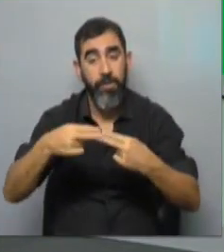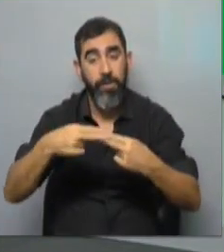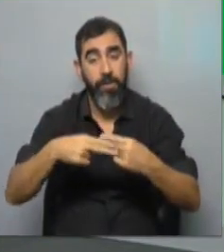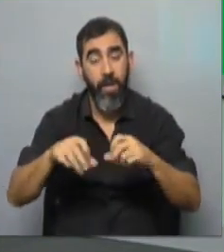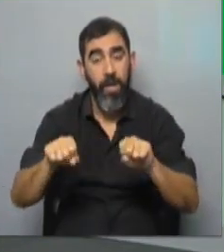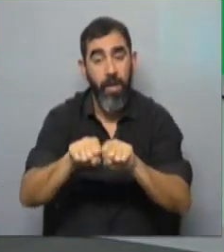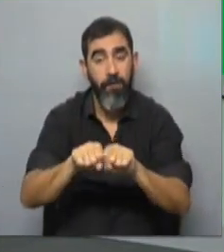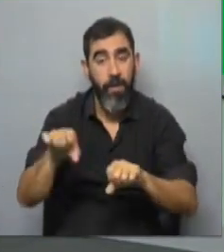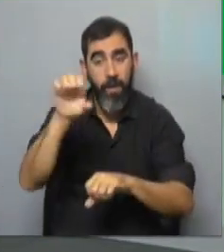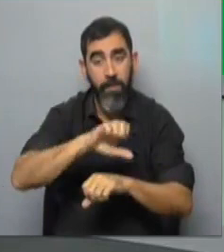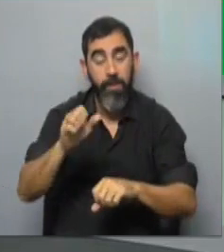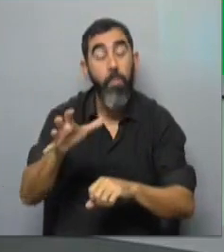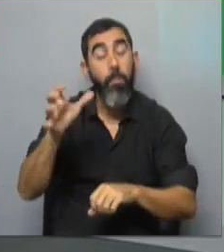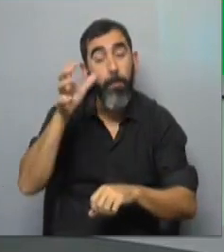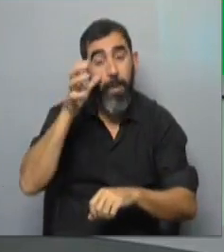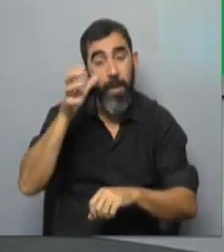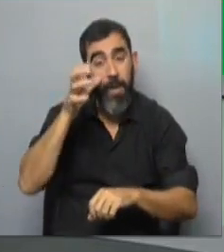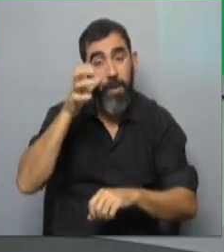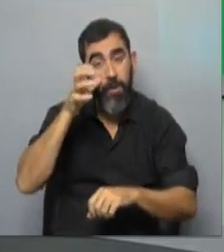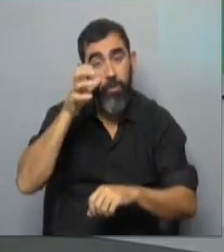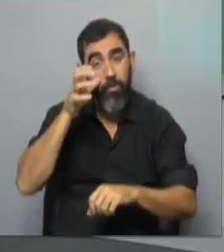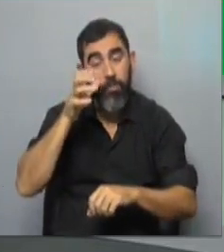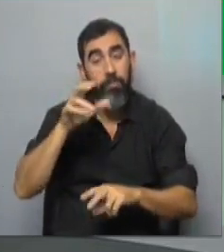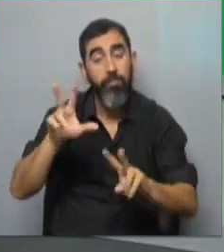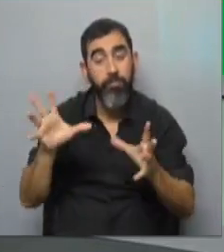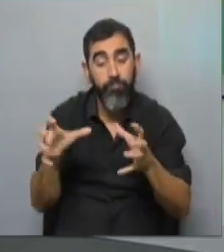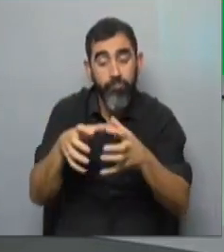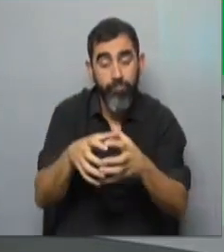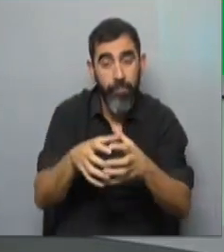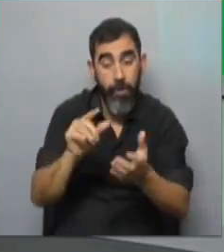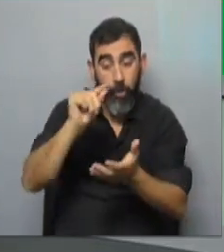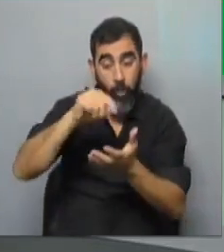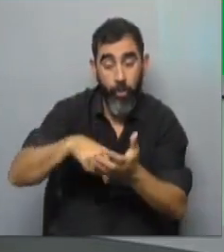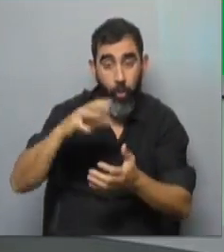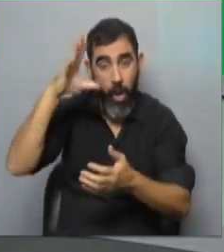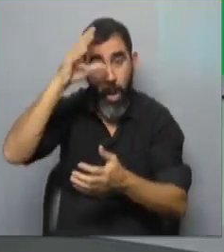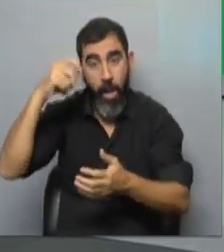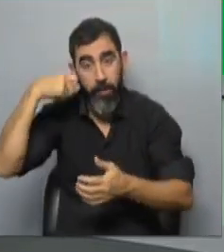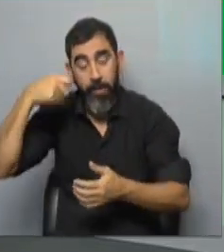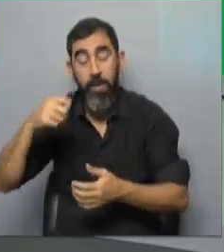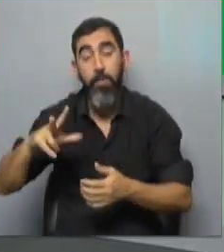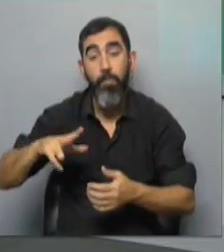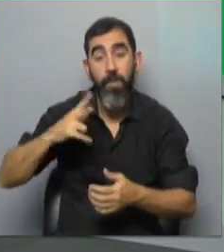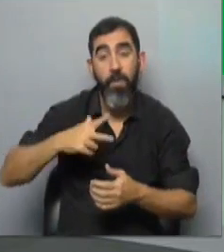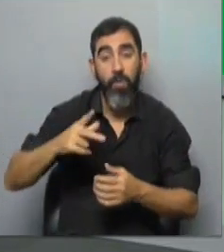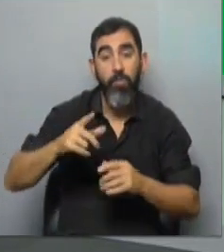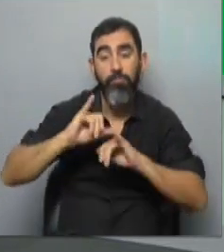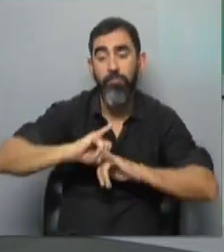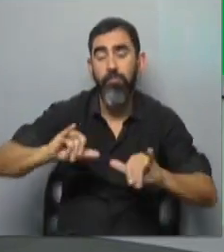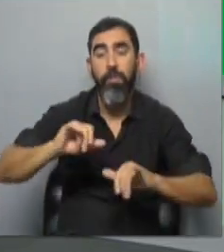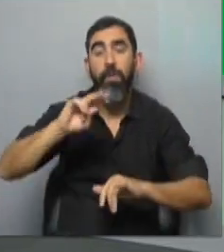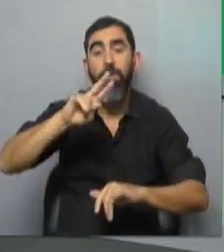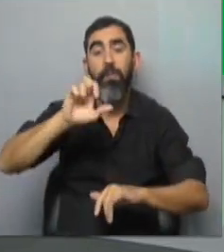cable operadores es un riesgo para la concentración y que el reciente contrato entre Antel y los canales privados para transmitirlos por Vera